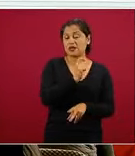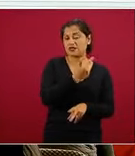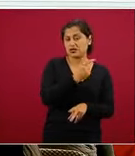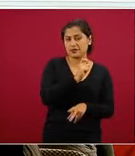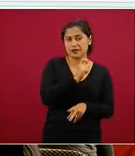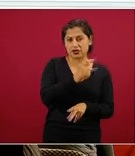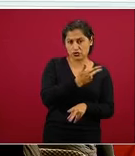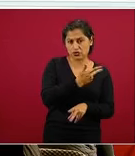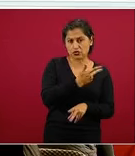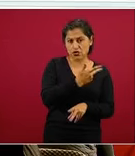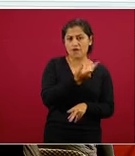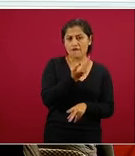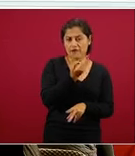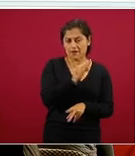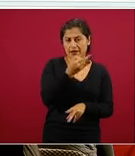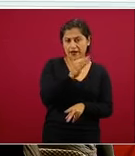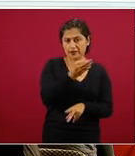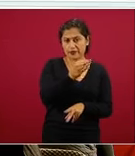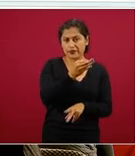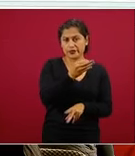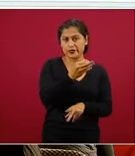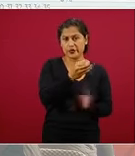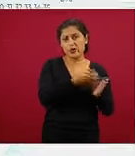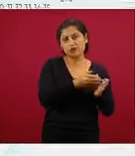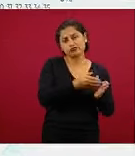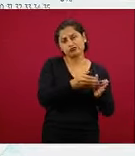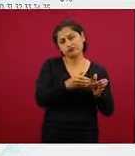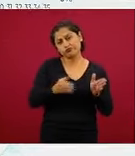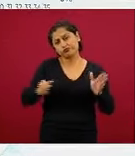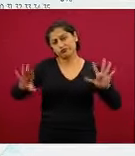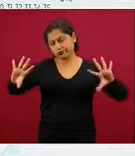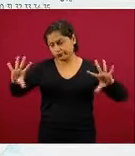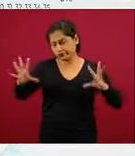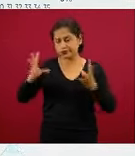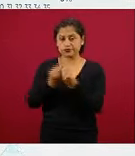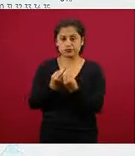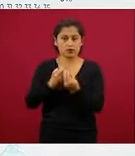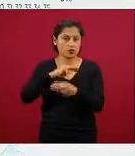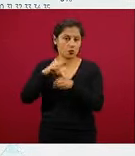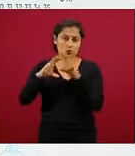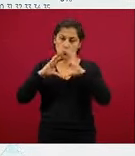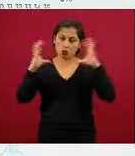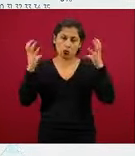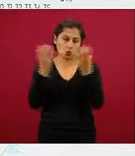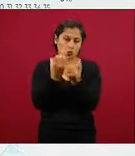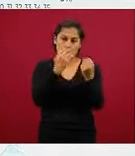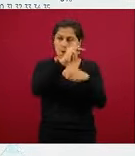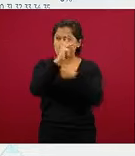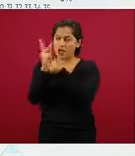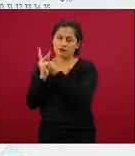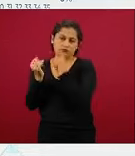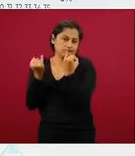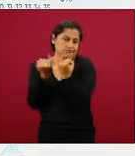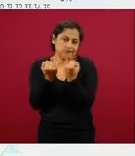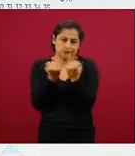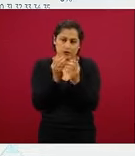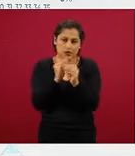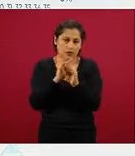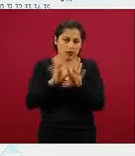cuando se confirmó, de febrero. Desde luego seguimos agregando en todos los países del mundo un número cada vez mayor de